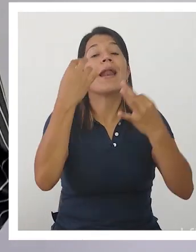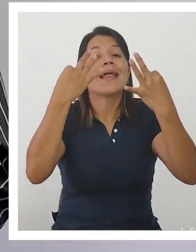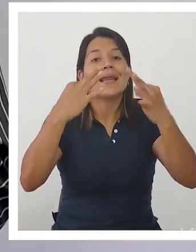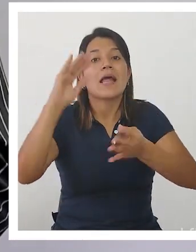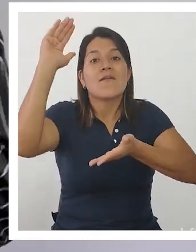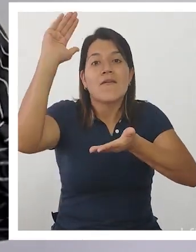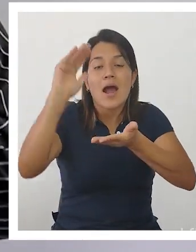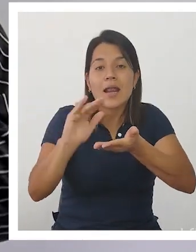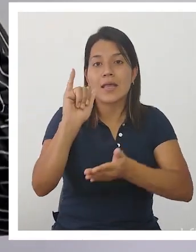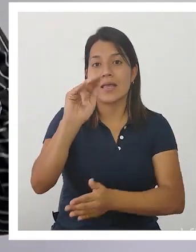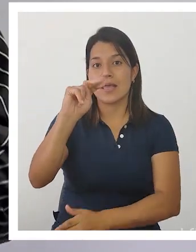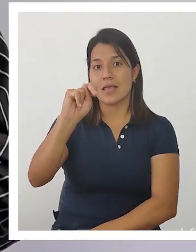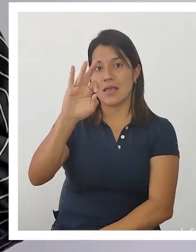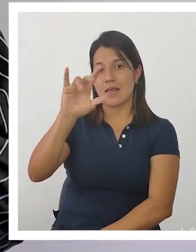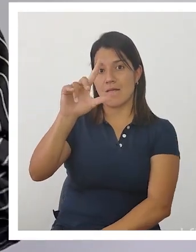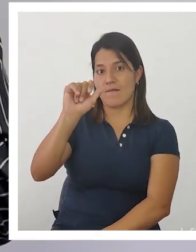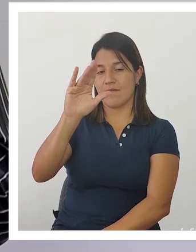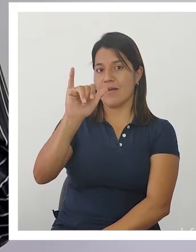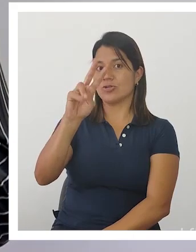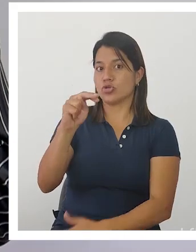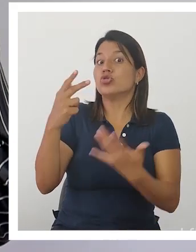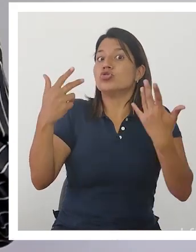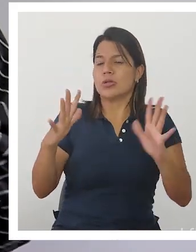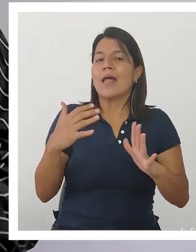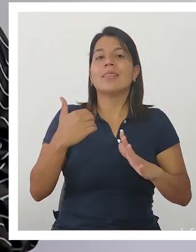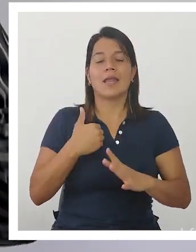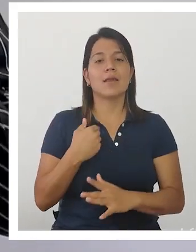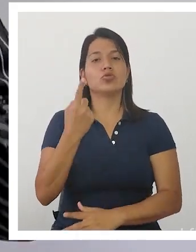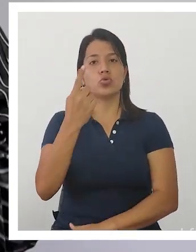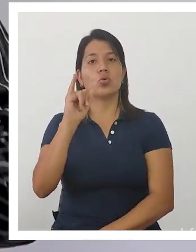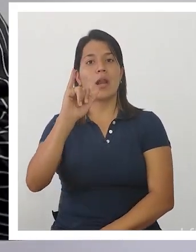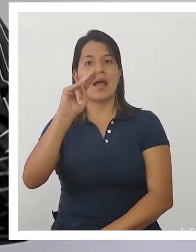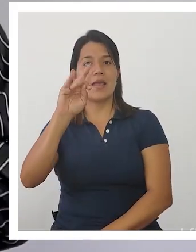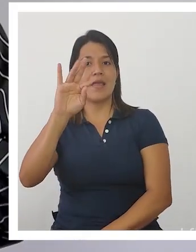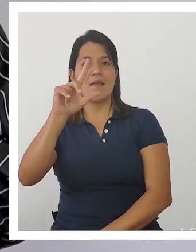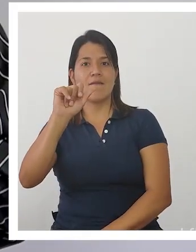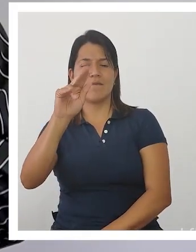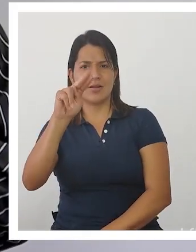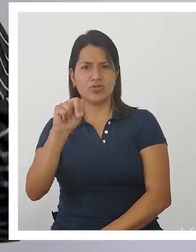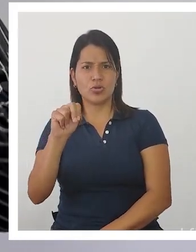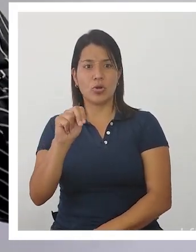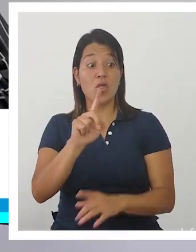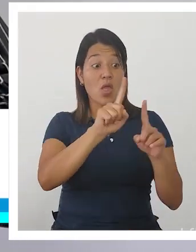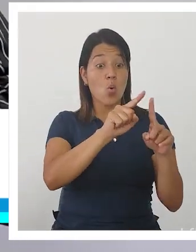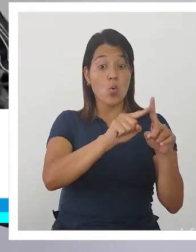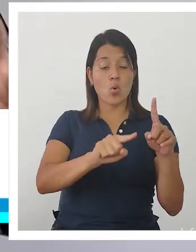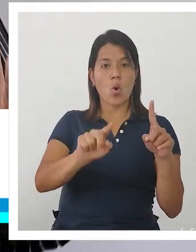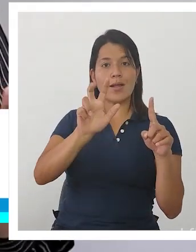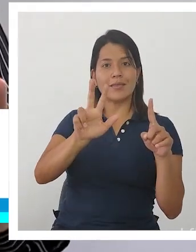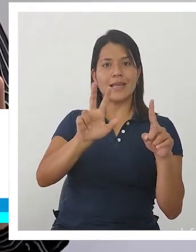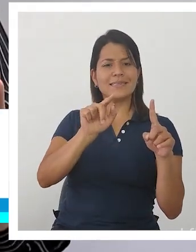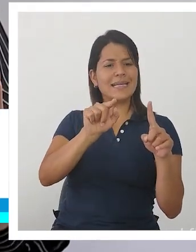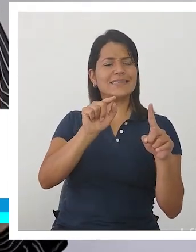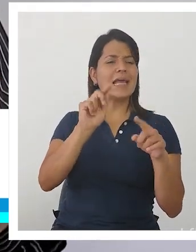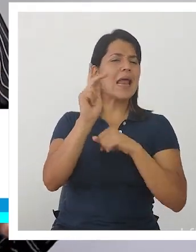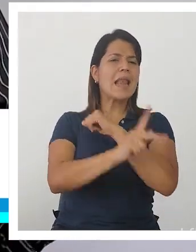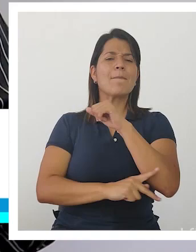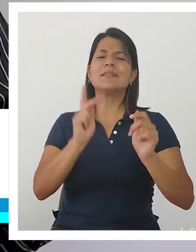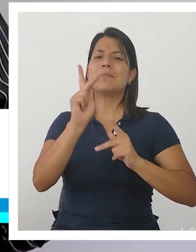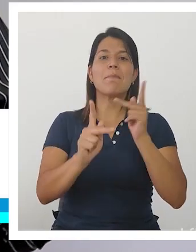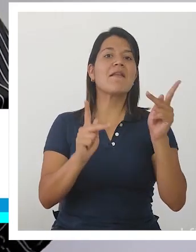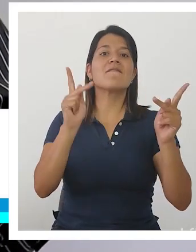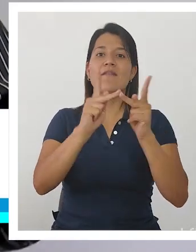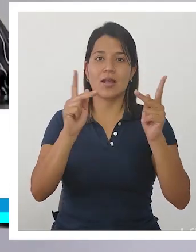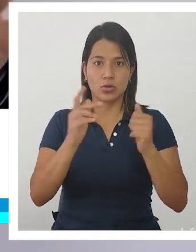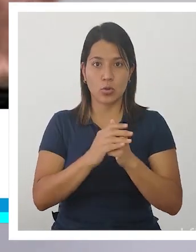bajaron. Ya estamos en una inflación que cualquier país se desea. De 1 a 3 es el país perfecto en inflación. De